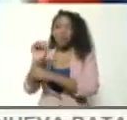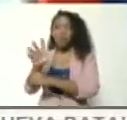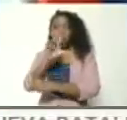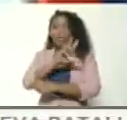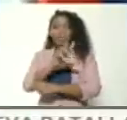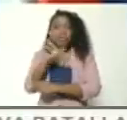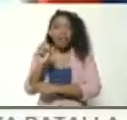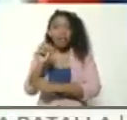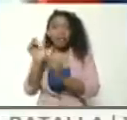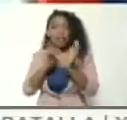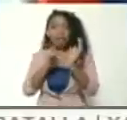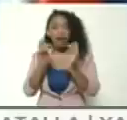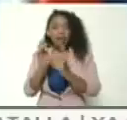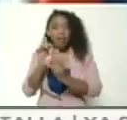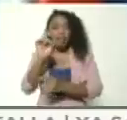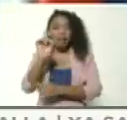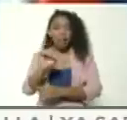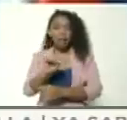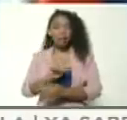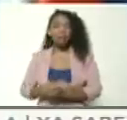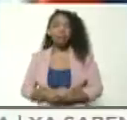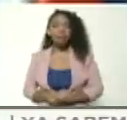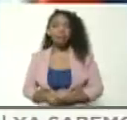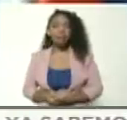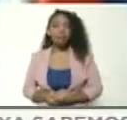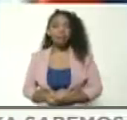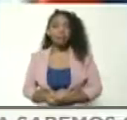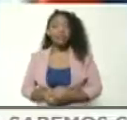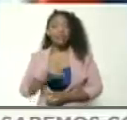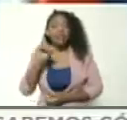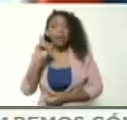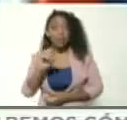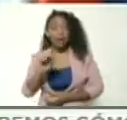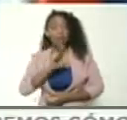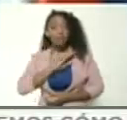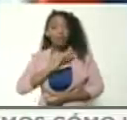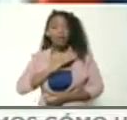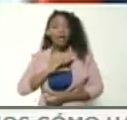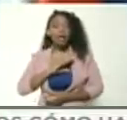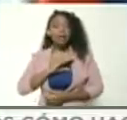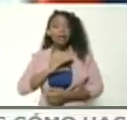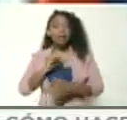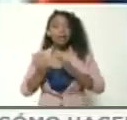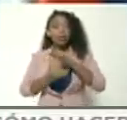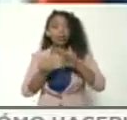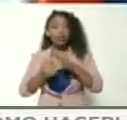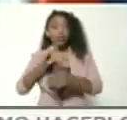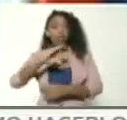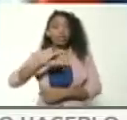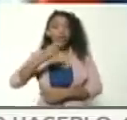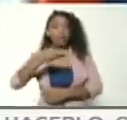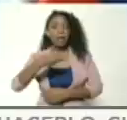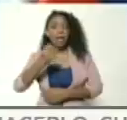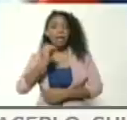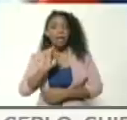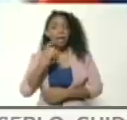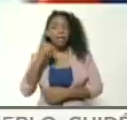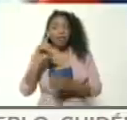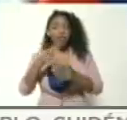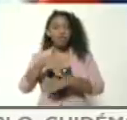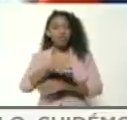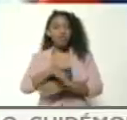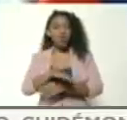abril, también a la propia instancia de la CPI, donde